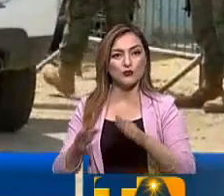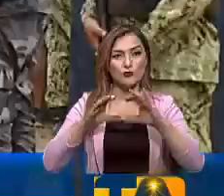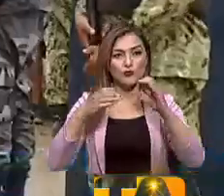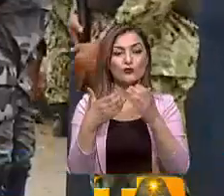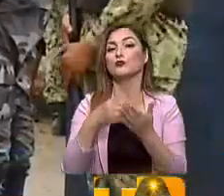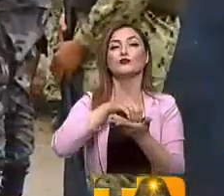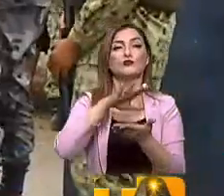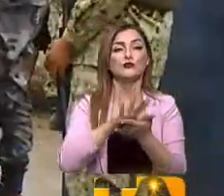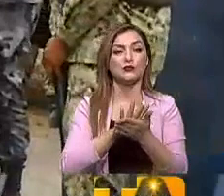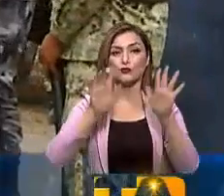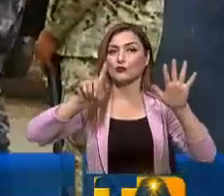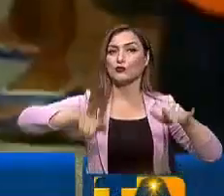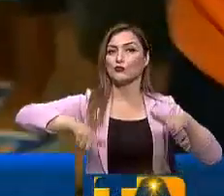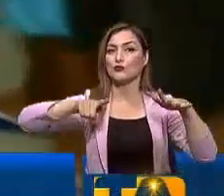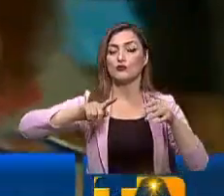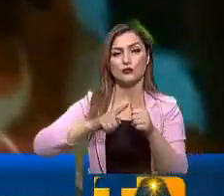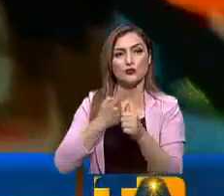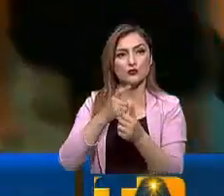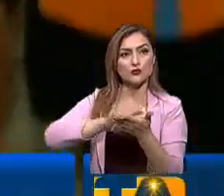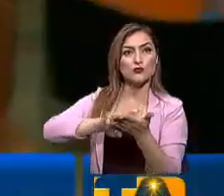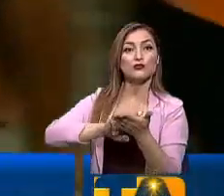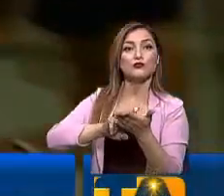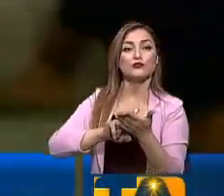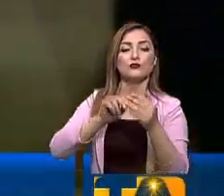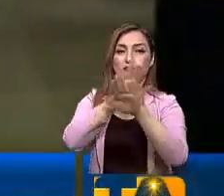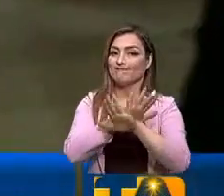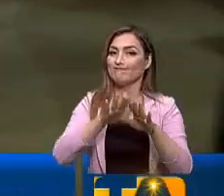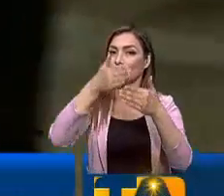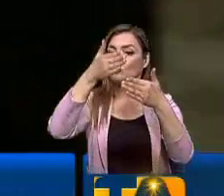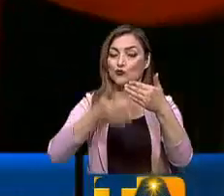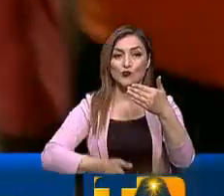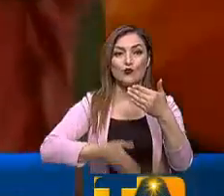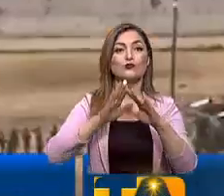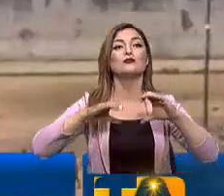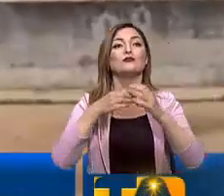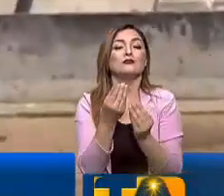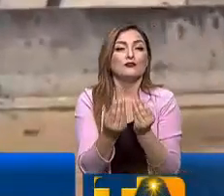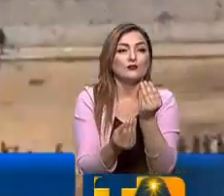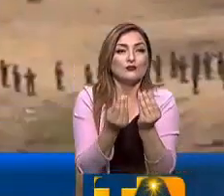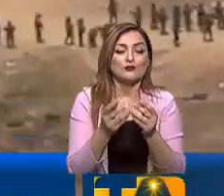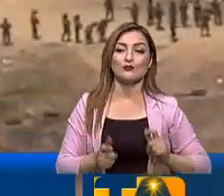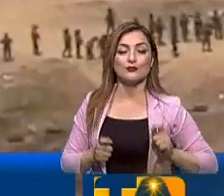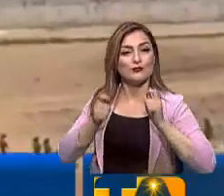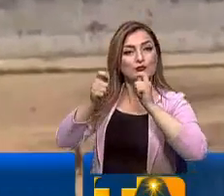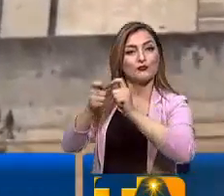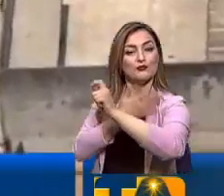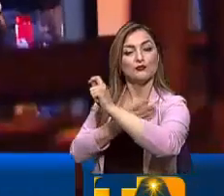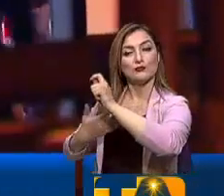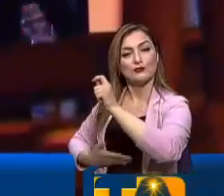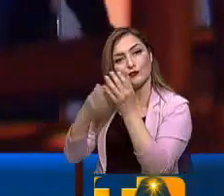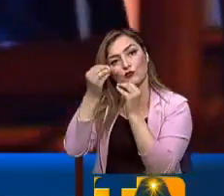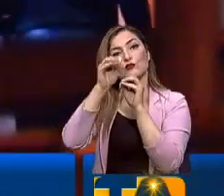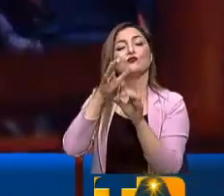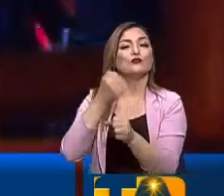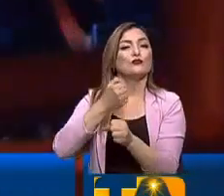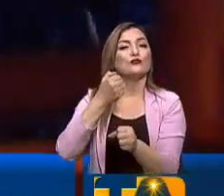tendrá vigencia de 6 meses desde su primera sesión. Al concluir el plazo, la comisión deberá entregar al presidente información de lo